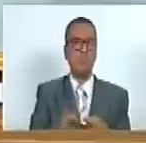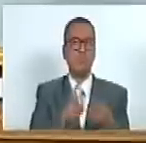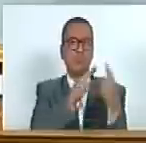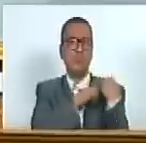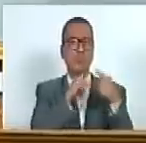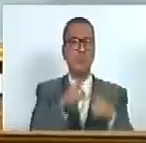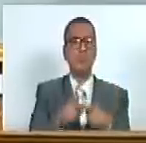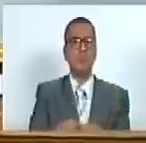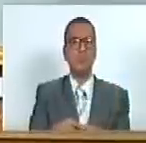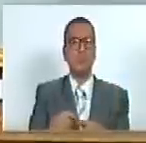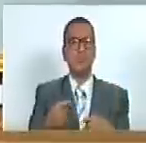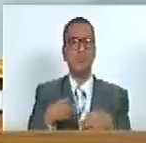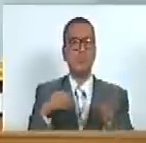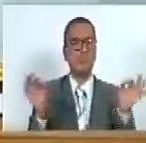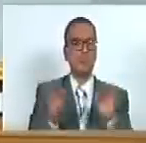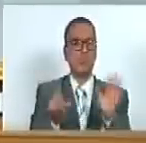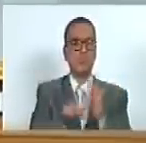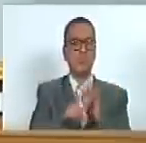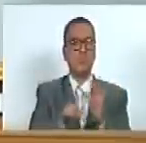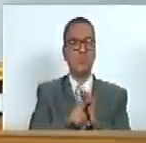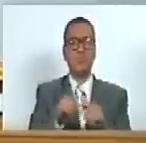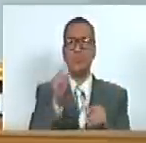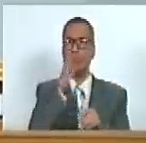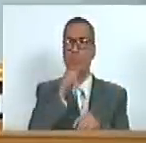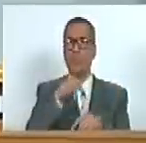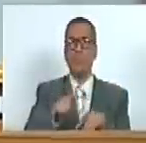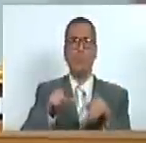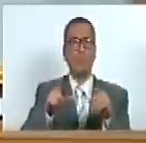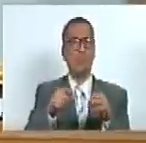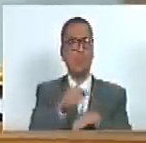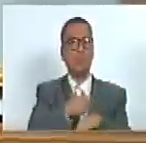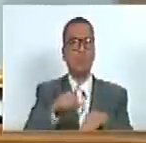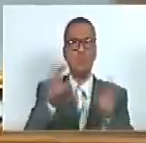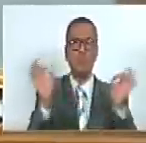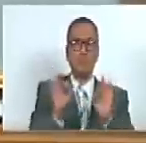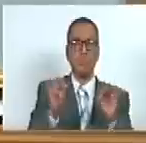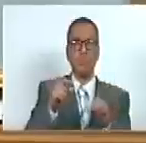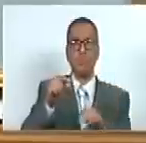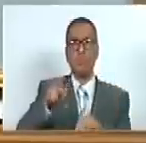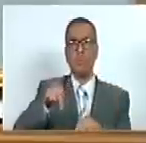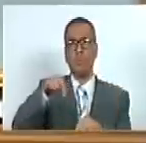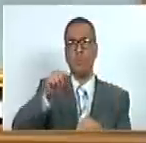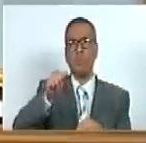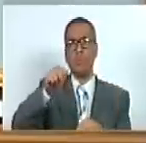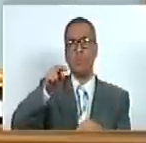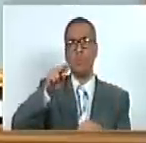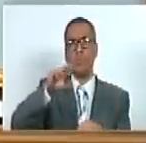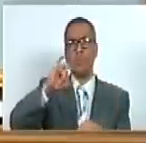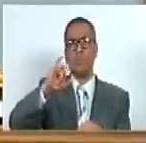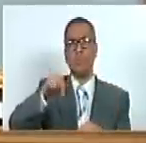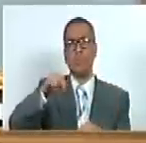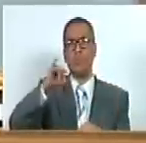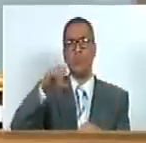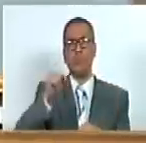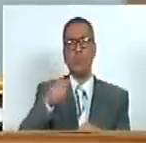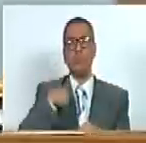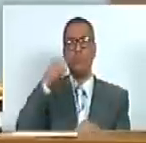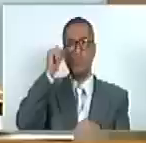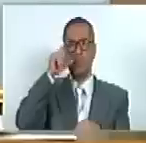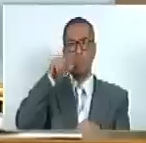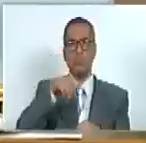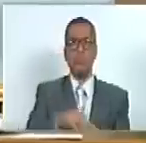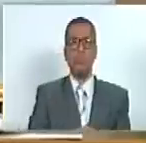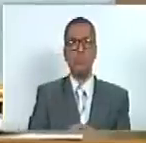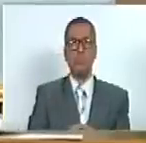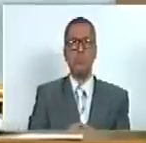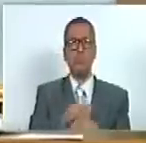que ya ni siquiera es de Narnia, porque Narnia ya no existe tampoco, ni siquiera Narnia existe. A ese nivel de barbaridad han llegado.